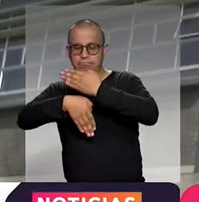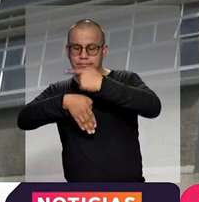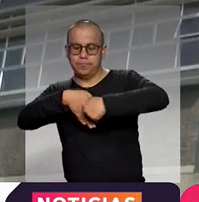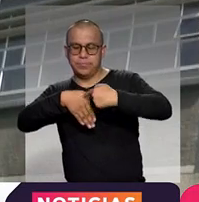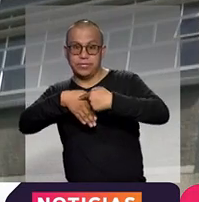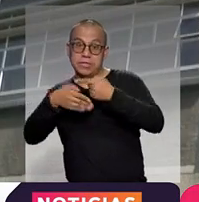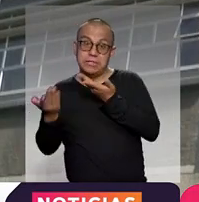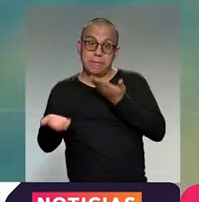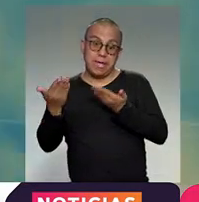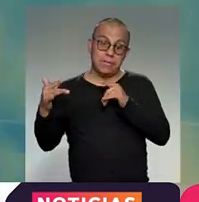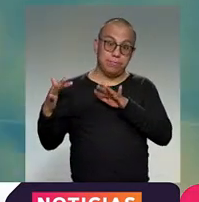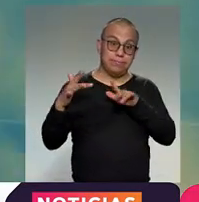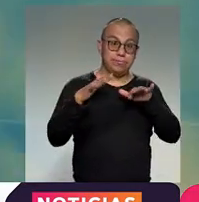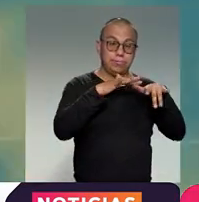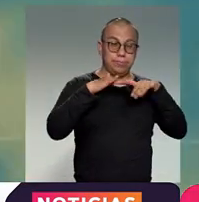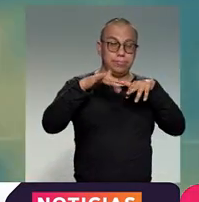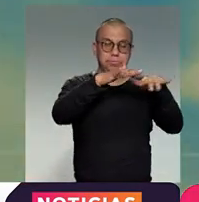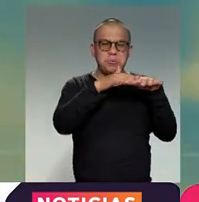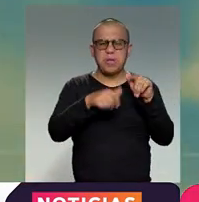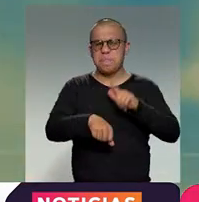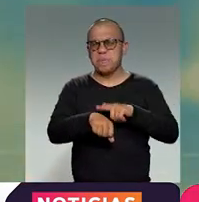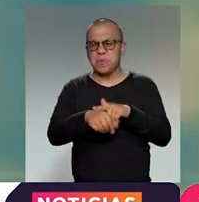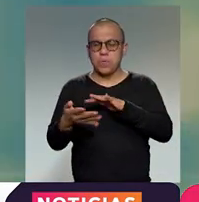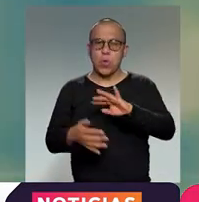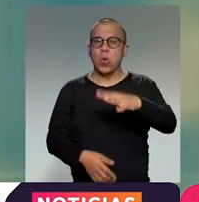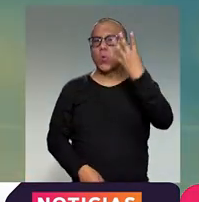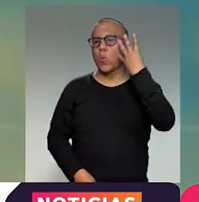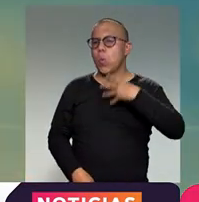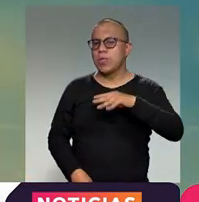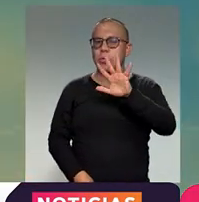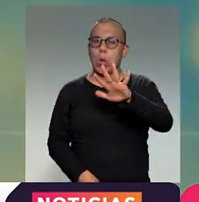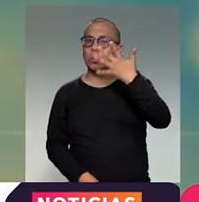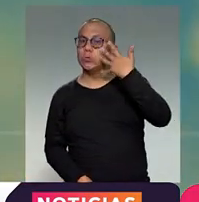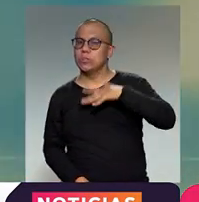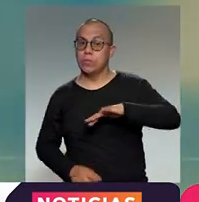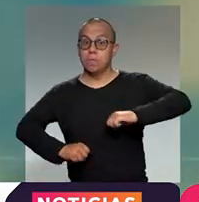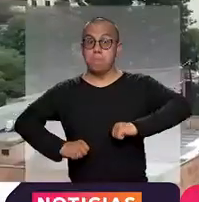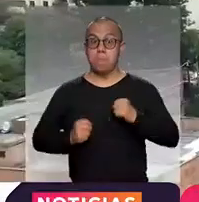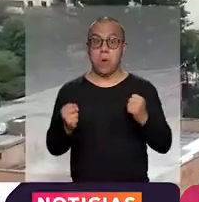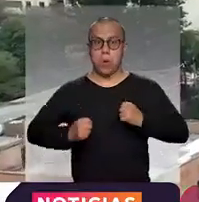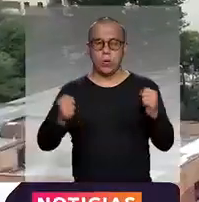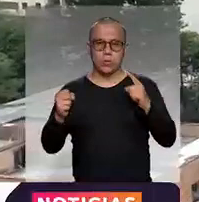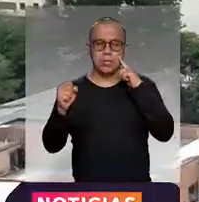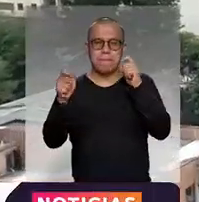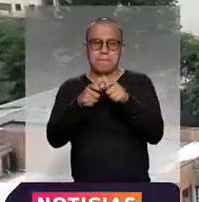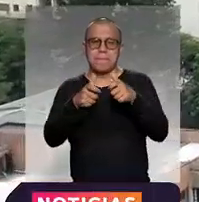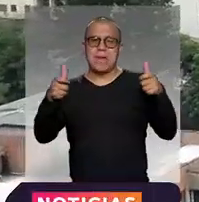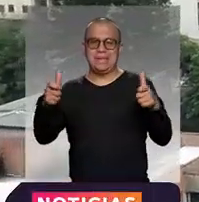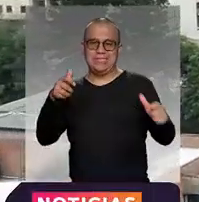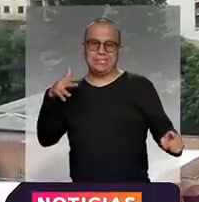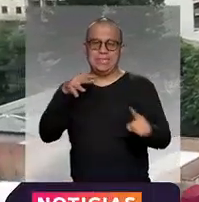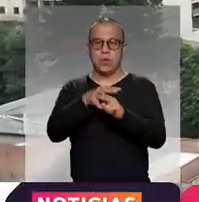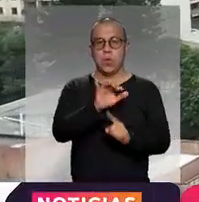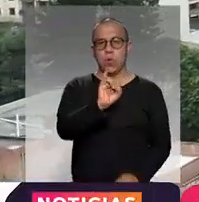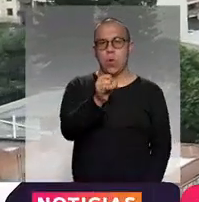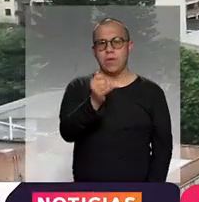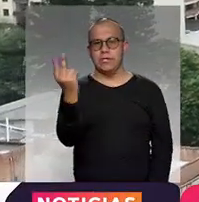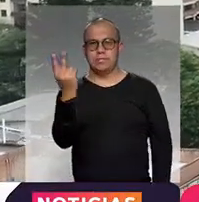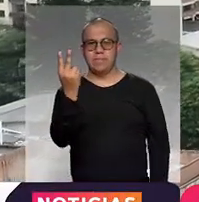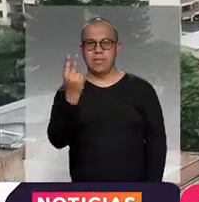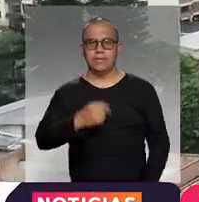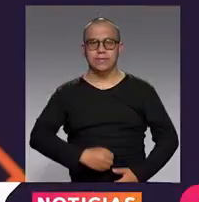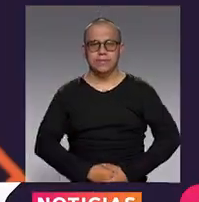el tránsito de este polvo por el país durará entre 4 y 5 días y en Bogotá se prevé la mayor afectación para jueves y